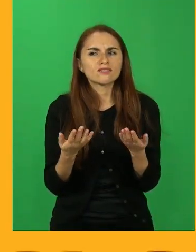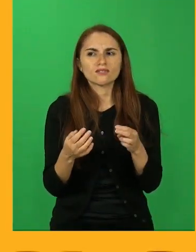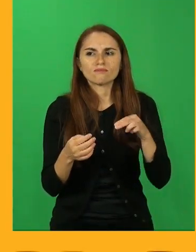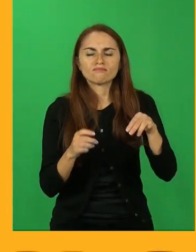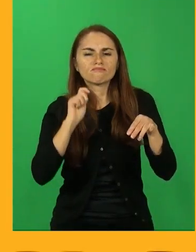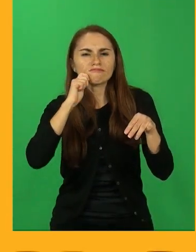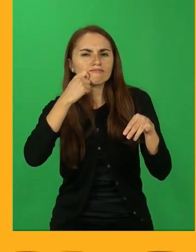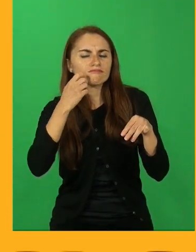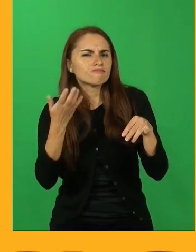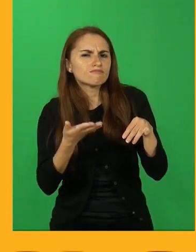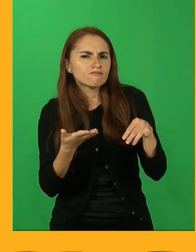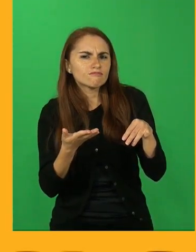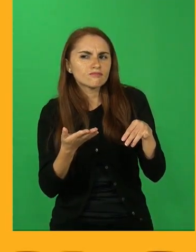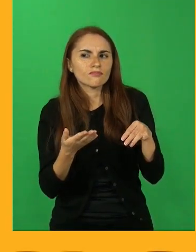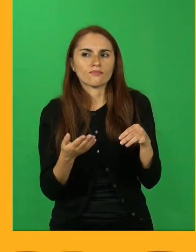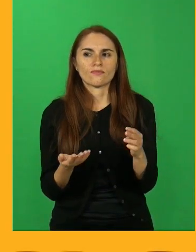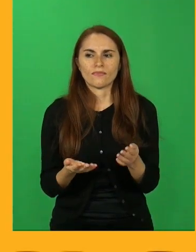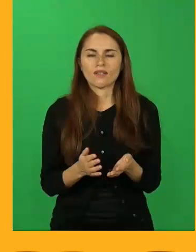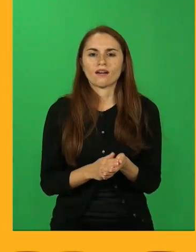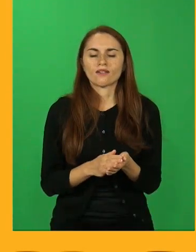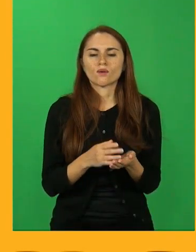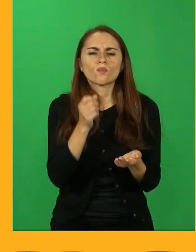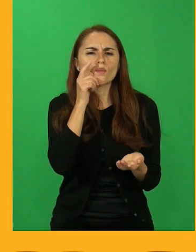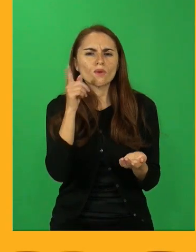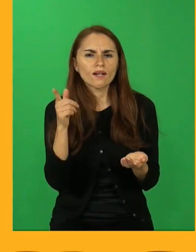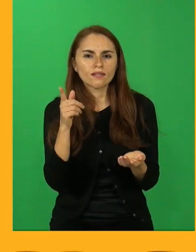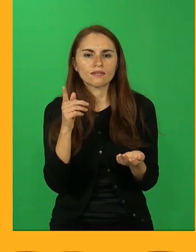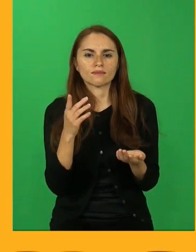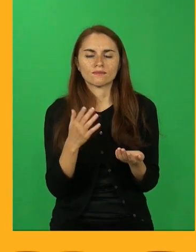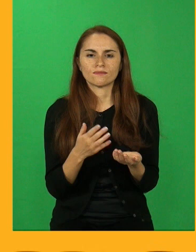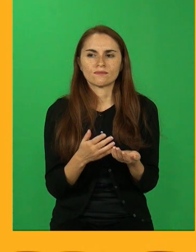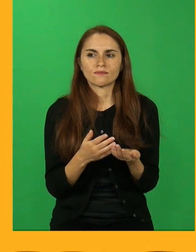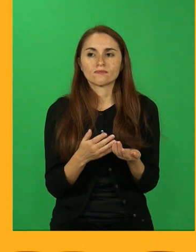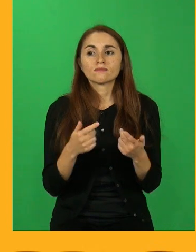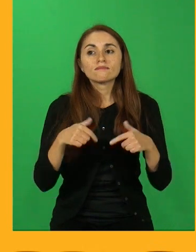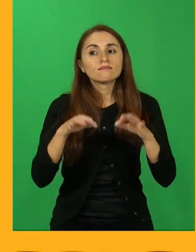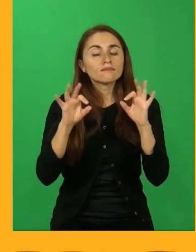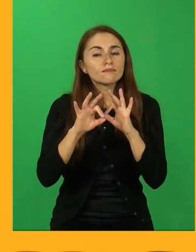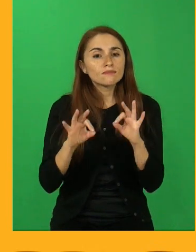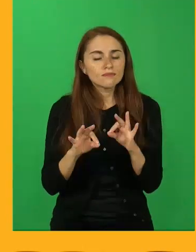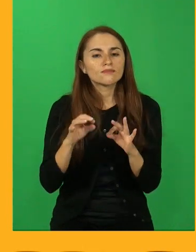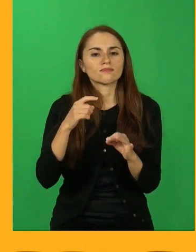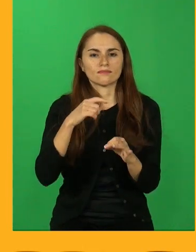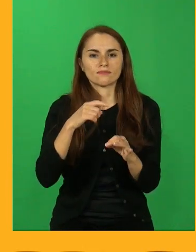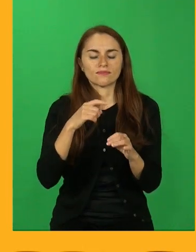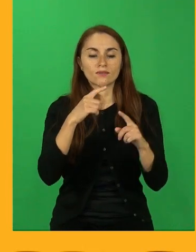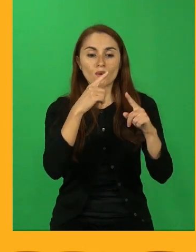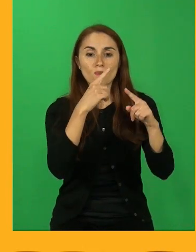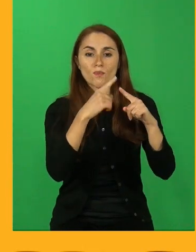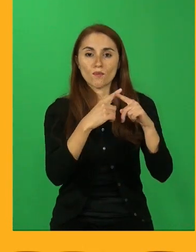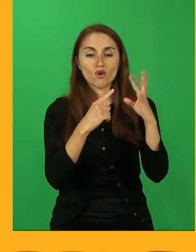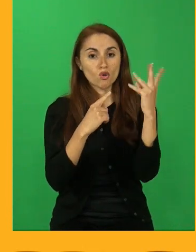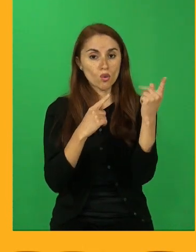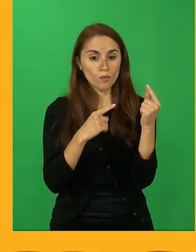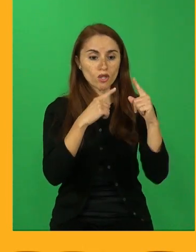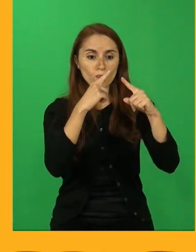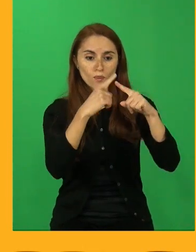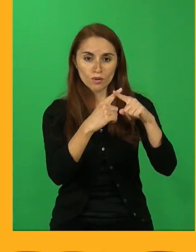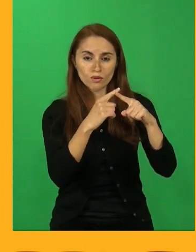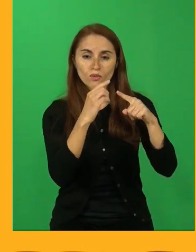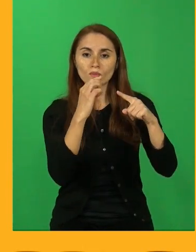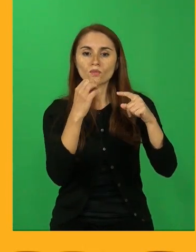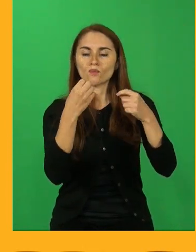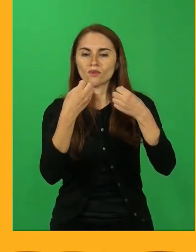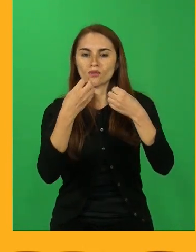a recordar de los múltiplos? ¿Cómo se obtienen? Y en este caso, ¿no es cierto?, sabemos que se obtienen de multiplicar un número